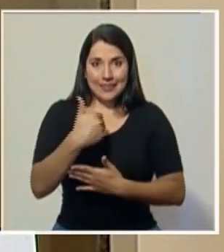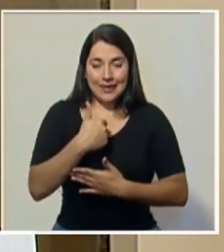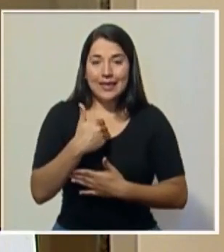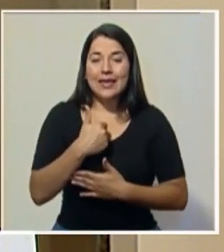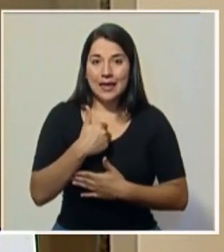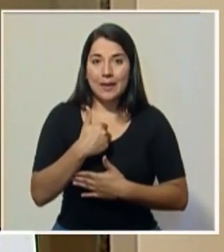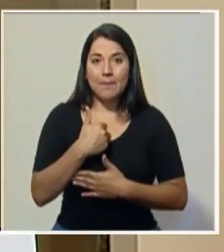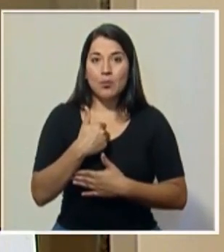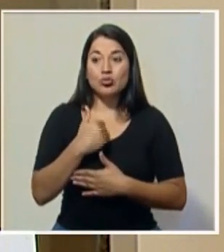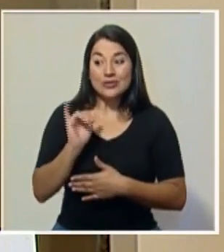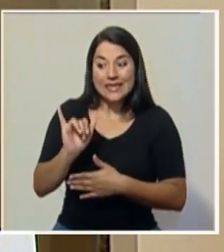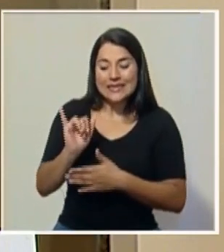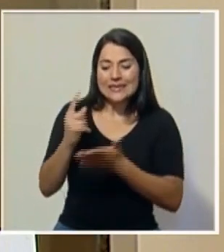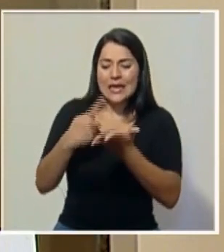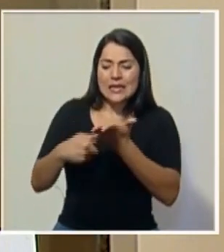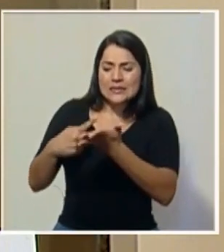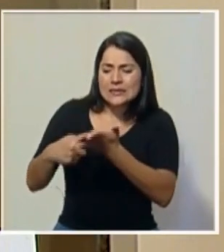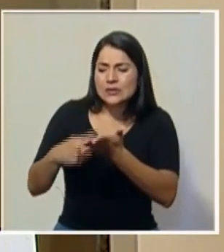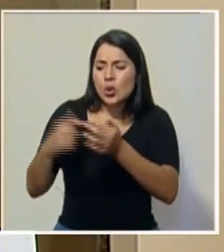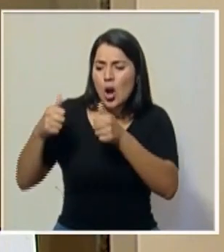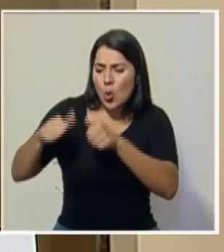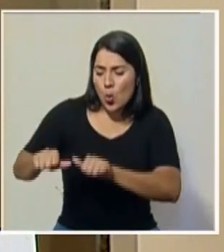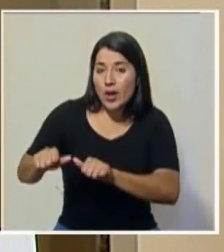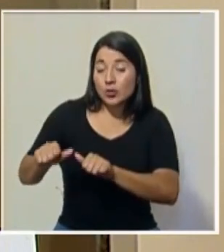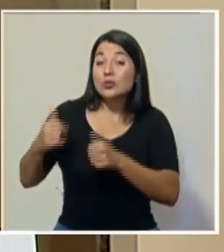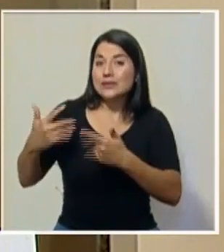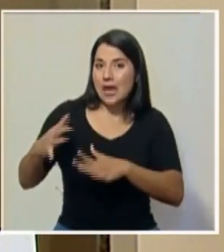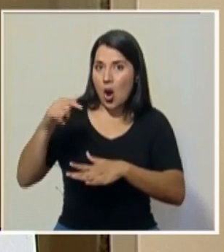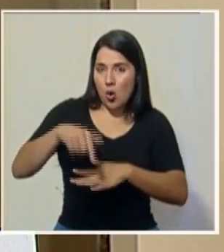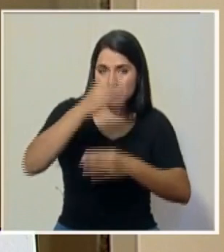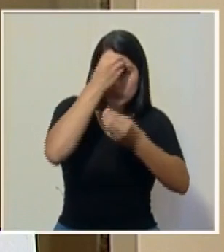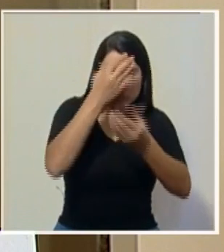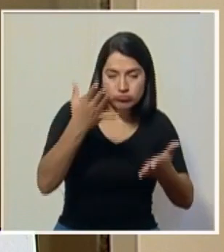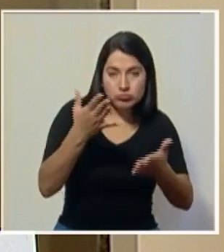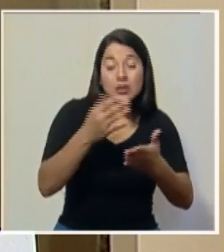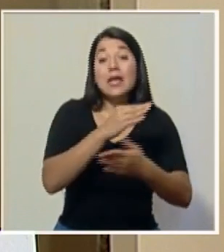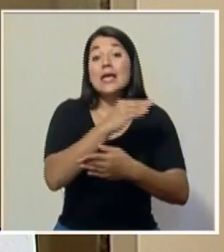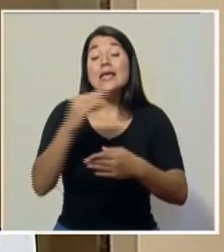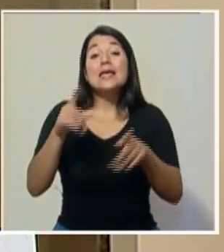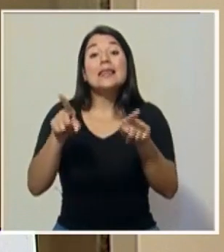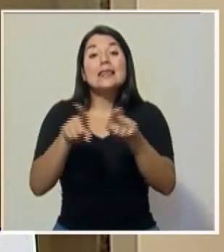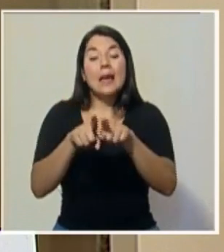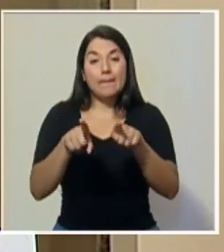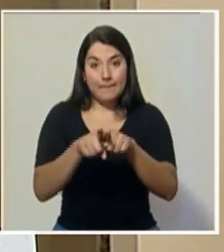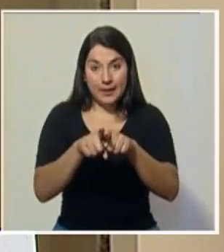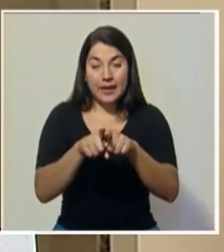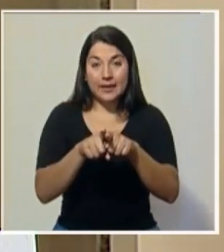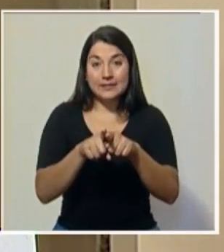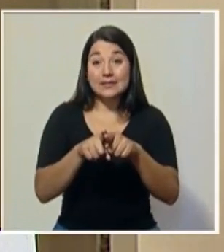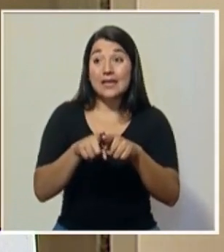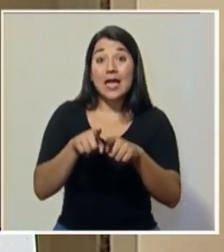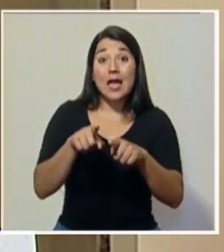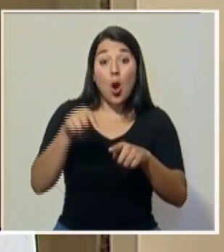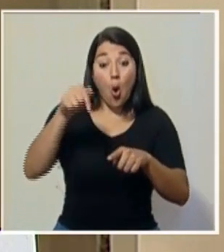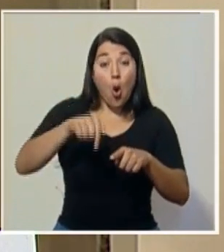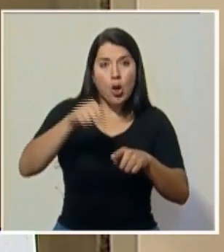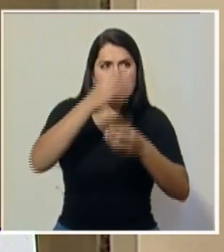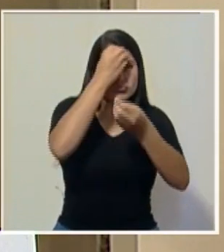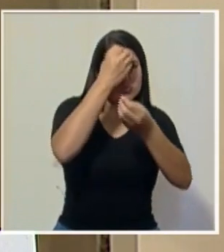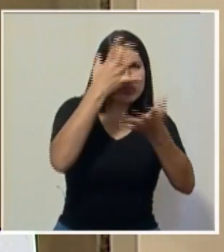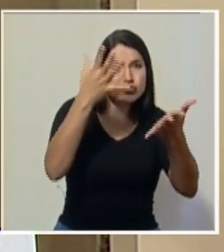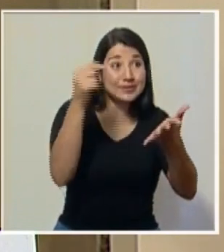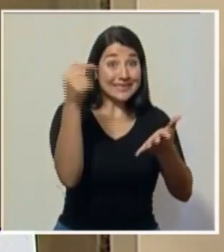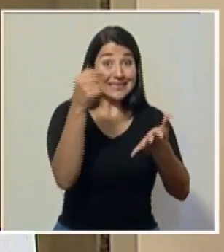construcción conjunta y la modelación que ya el ministro Salas ha mencionado y que además recoge varias de las propuestas de los